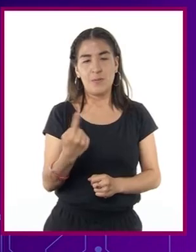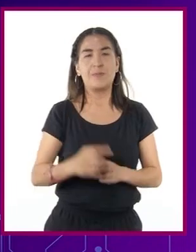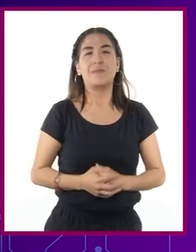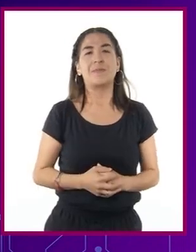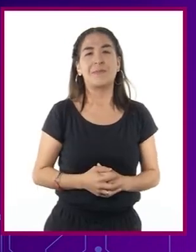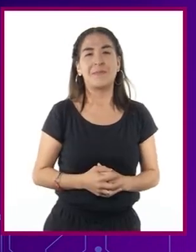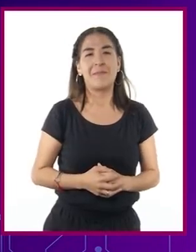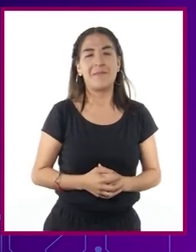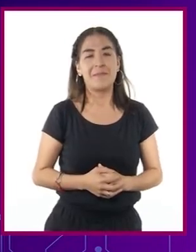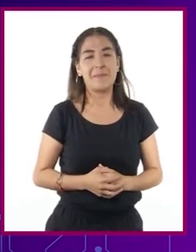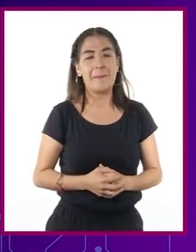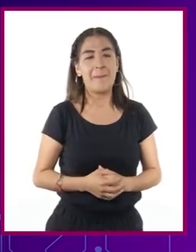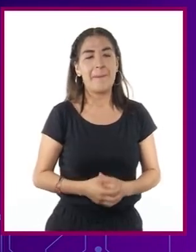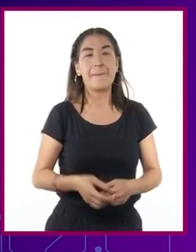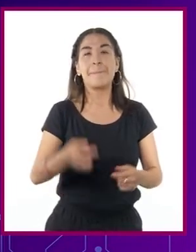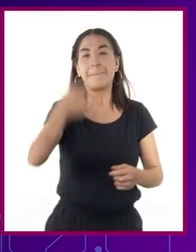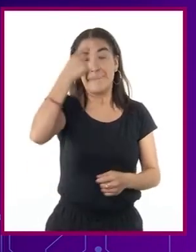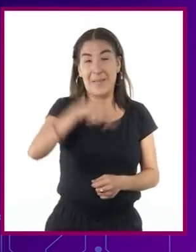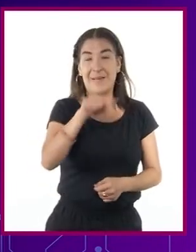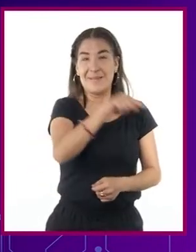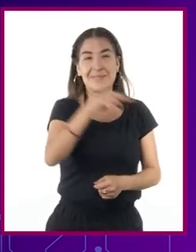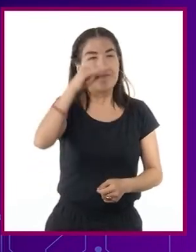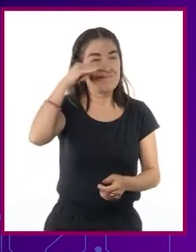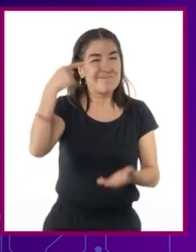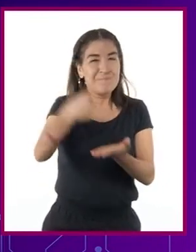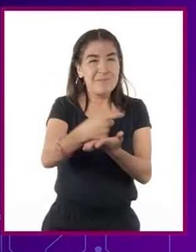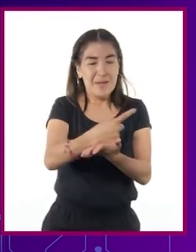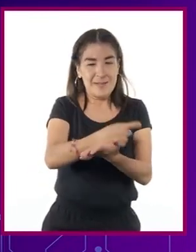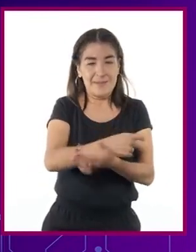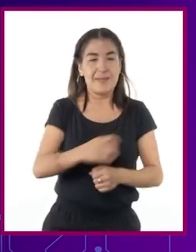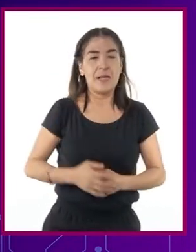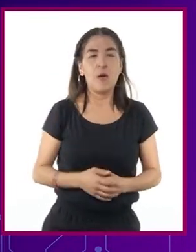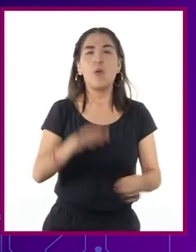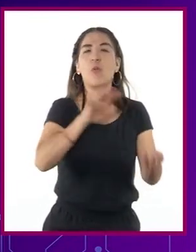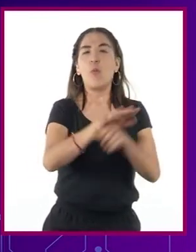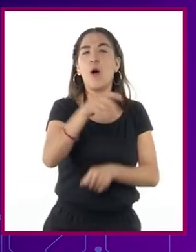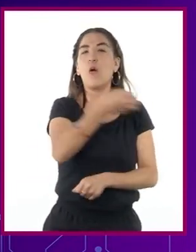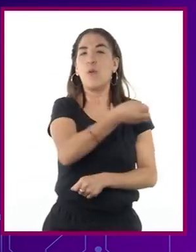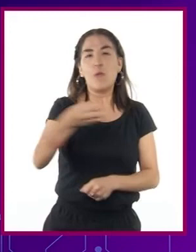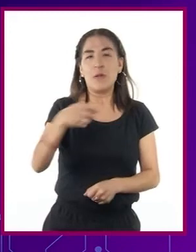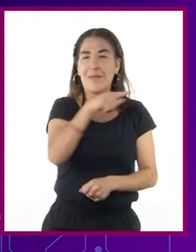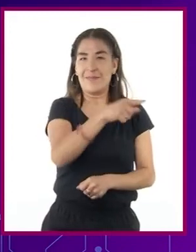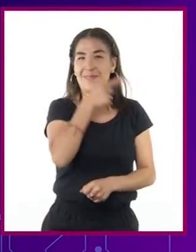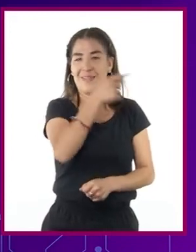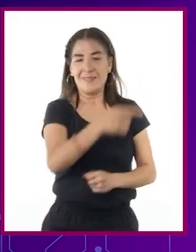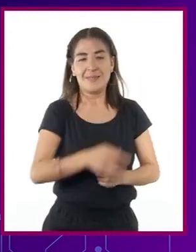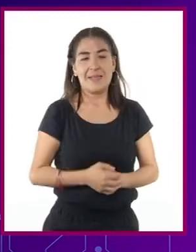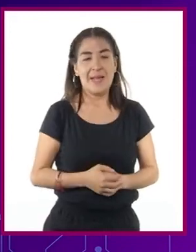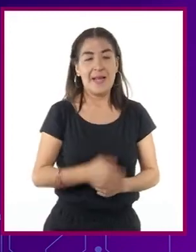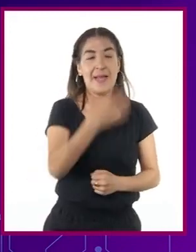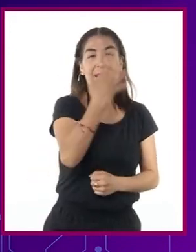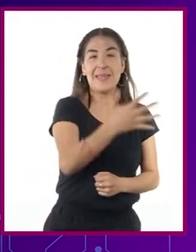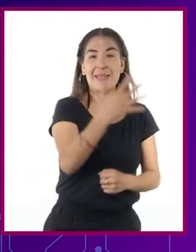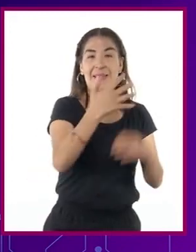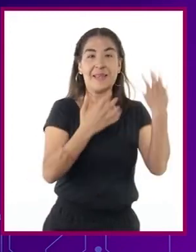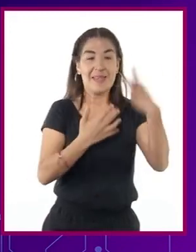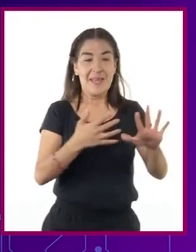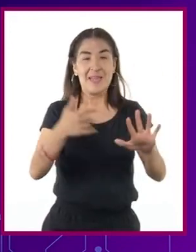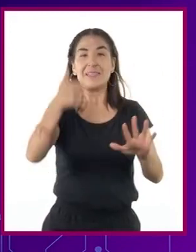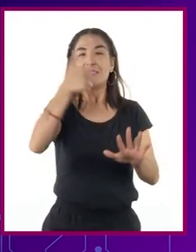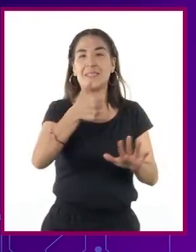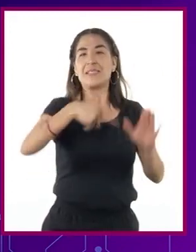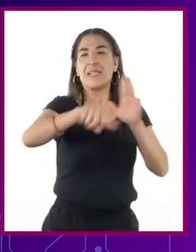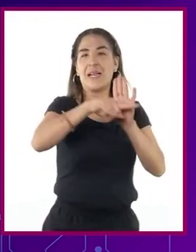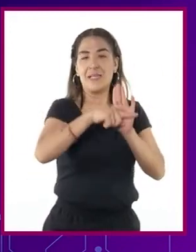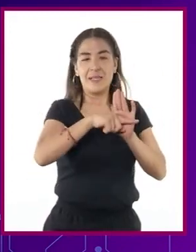0.000000001. Para la bacteria, uno de los factores que indican su orden de magnitud es 10 elevado al exponente 6